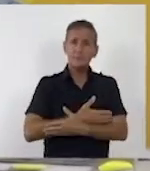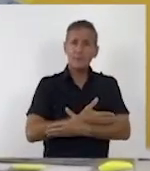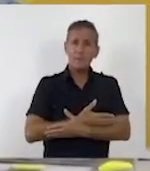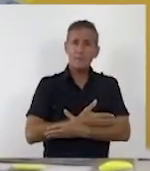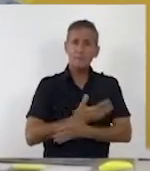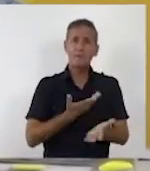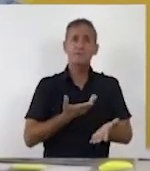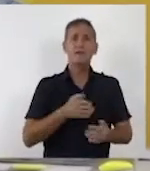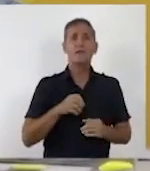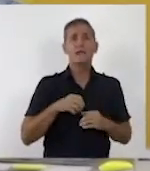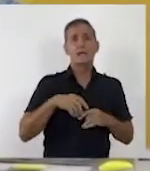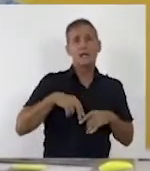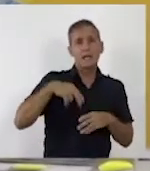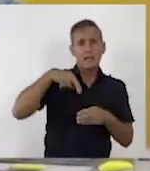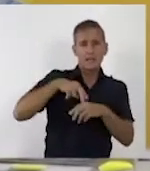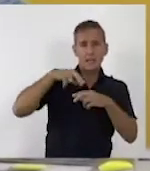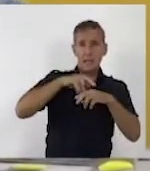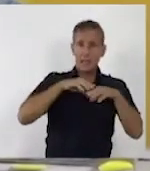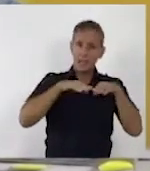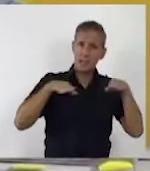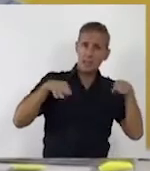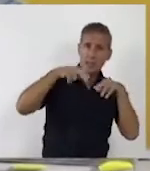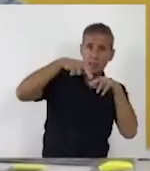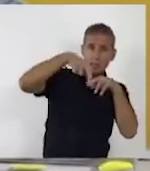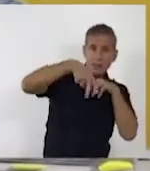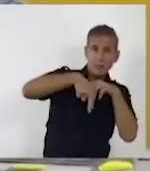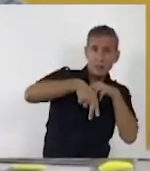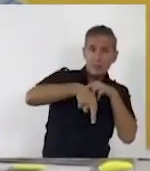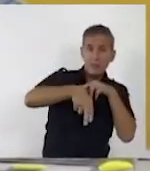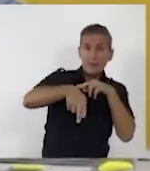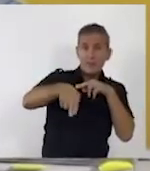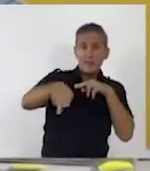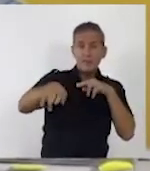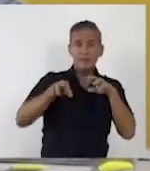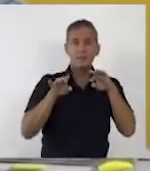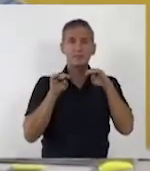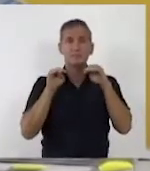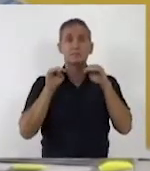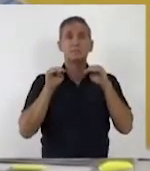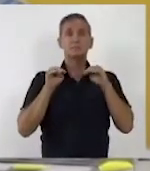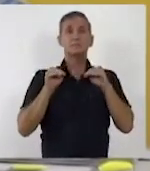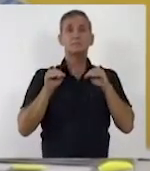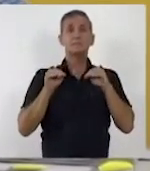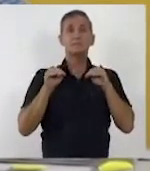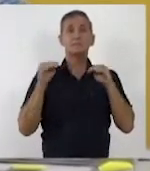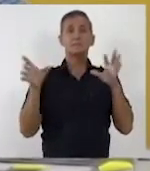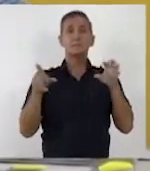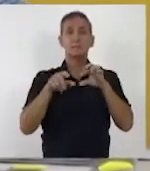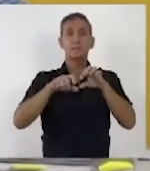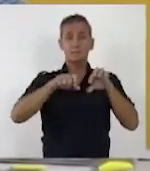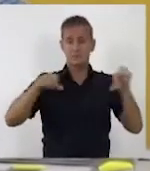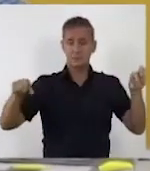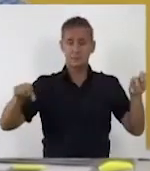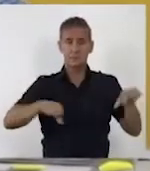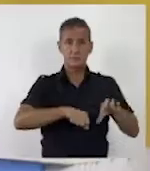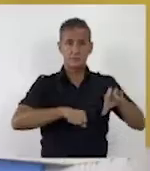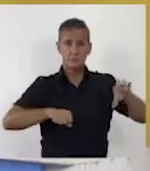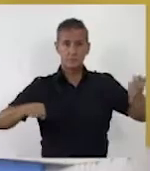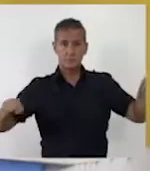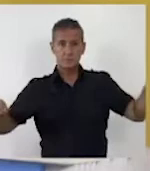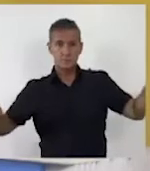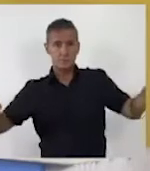se escurre de la cama va el tocador en la punta de los pies levanta el sable de espacio para que no haga ruido